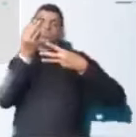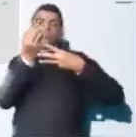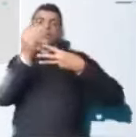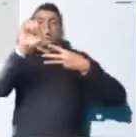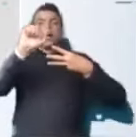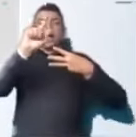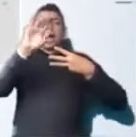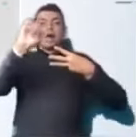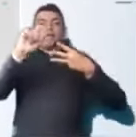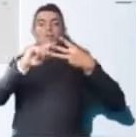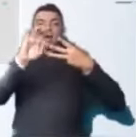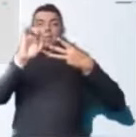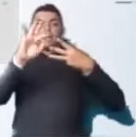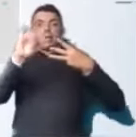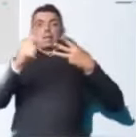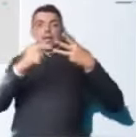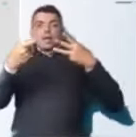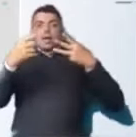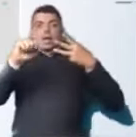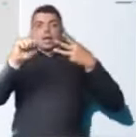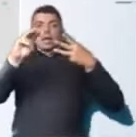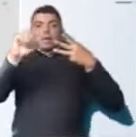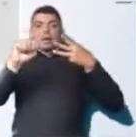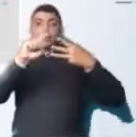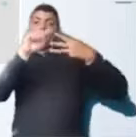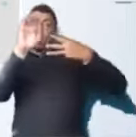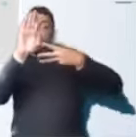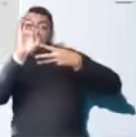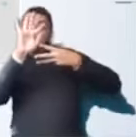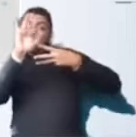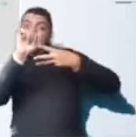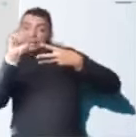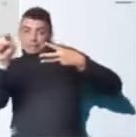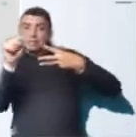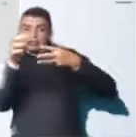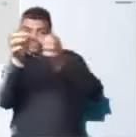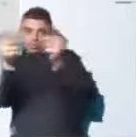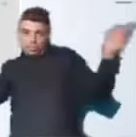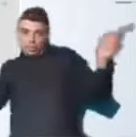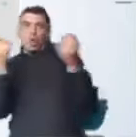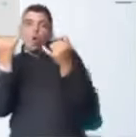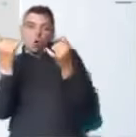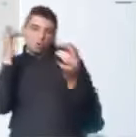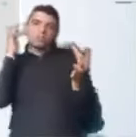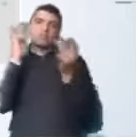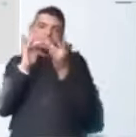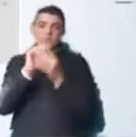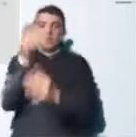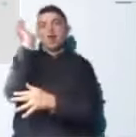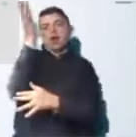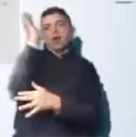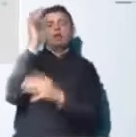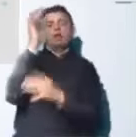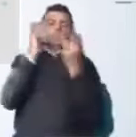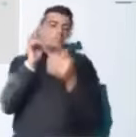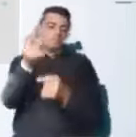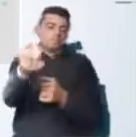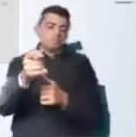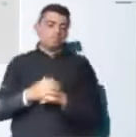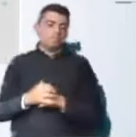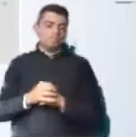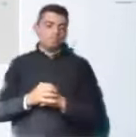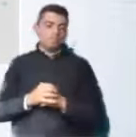beta coronavirus, que son los que traemos a colación el día de hoy en la charla. Estos beta coronavirus infectan